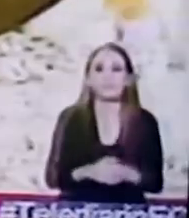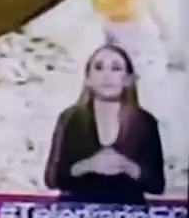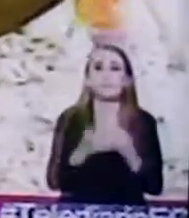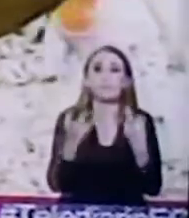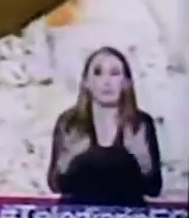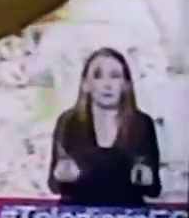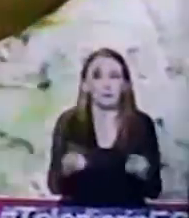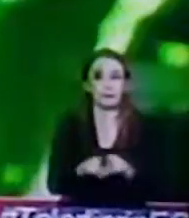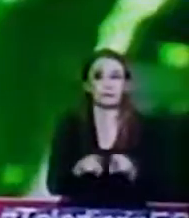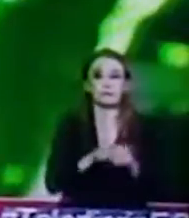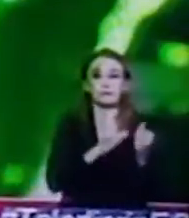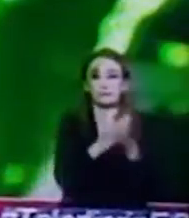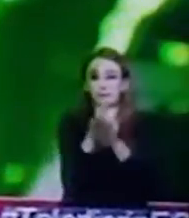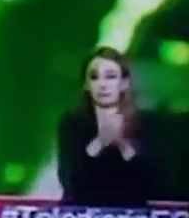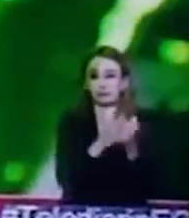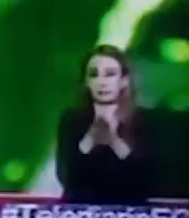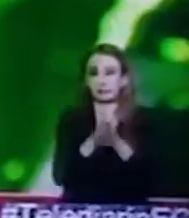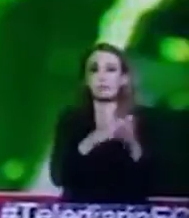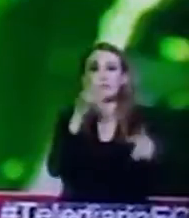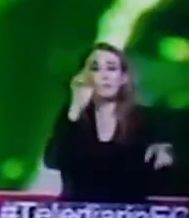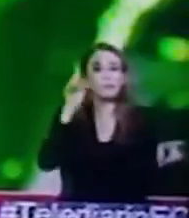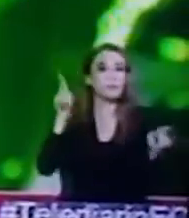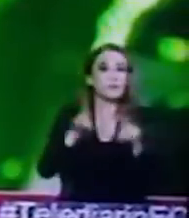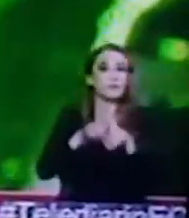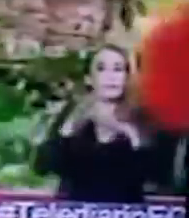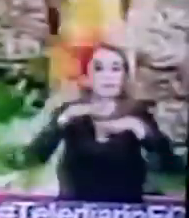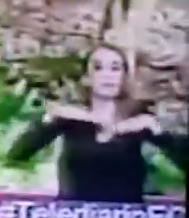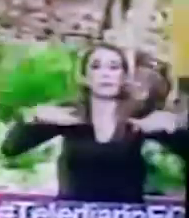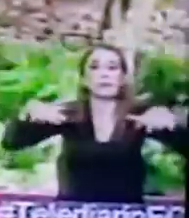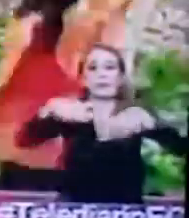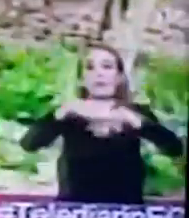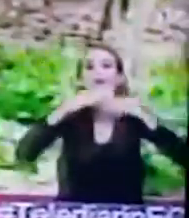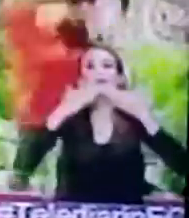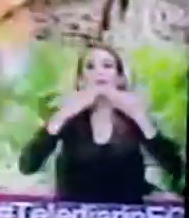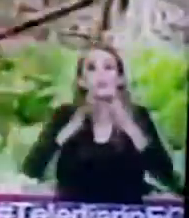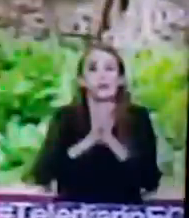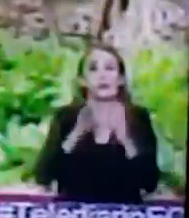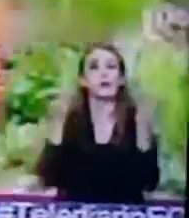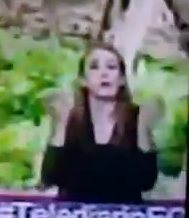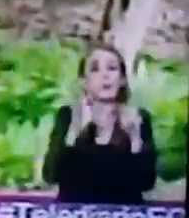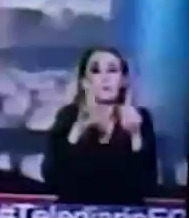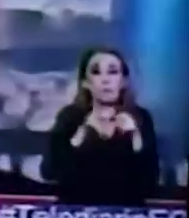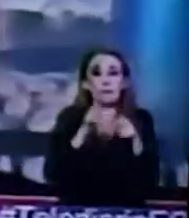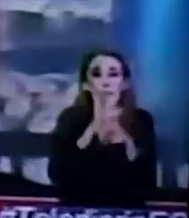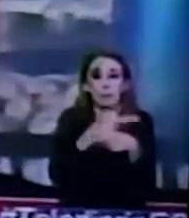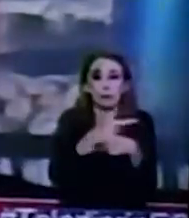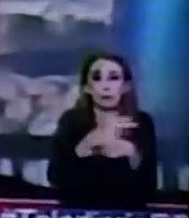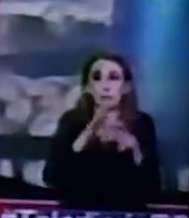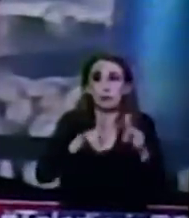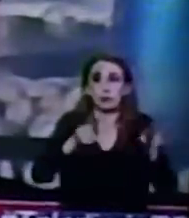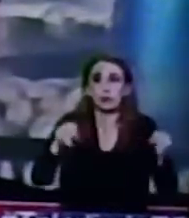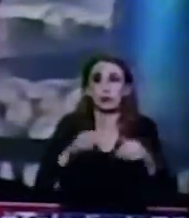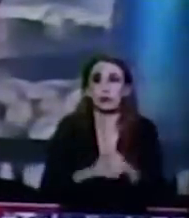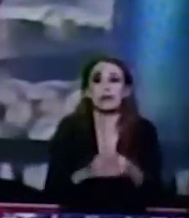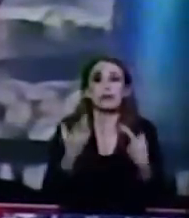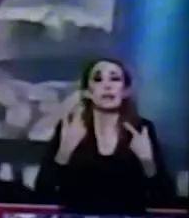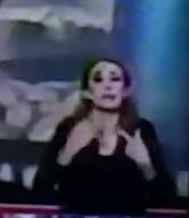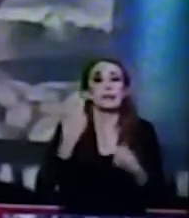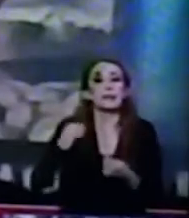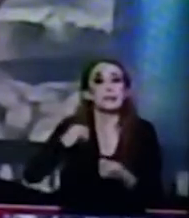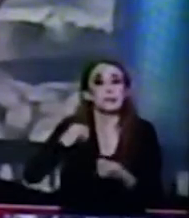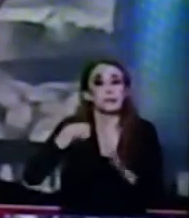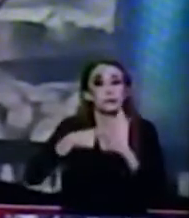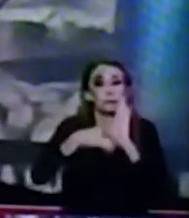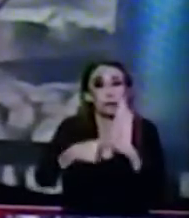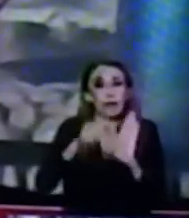importantísimo. El sector cacautero coincide en que se debe trabajar en la promoción del producto nacional para este bloque. Tenemos que mostrarle al consumidor de